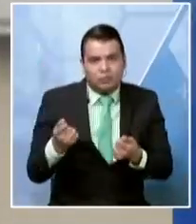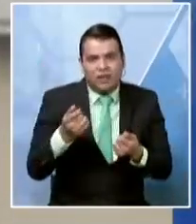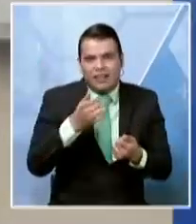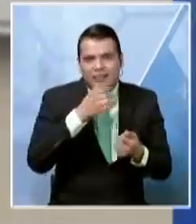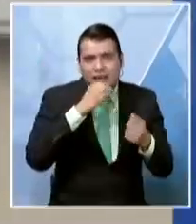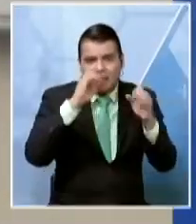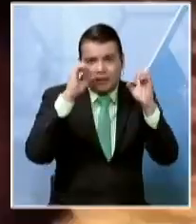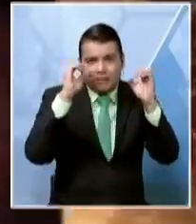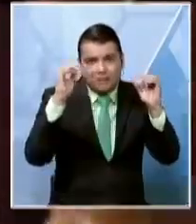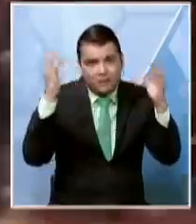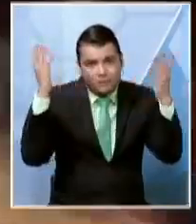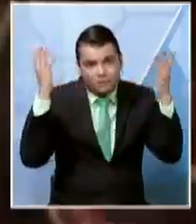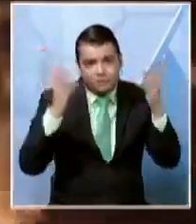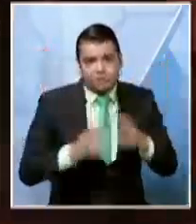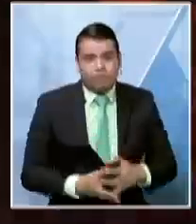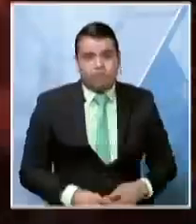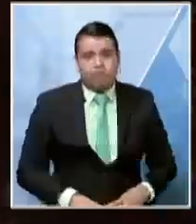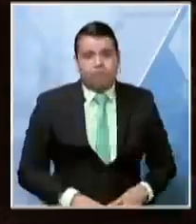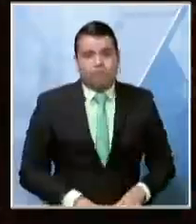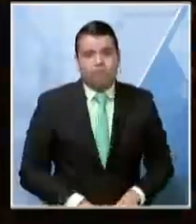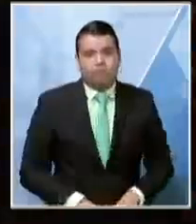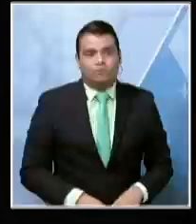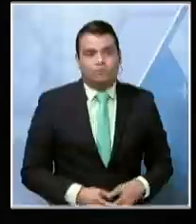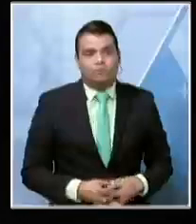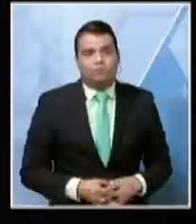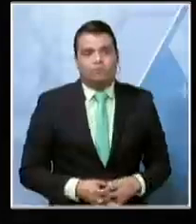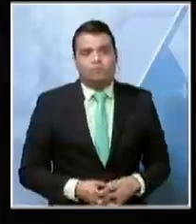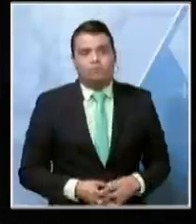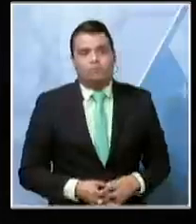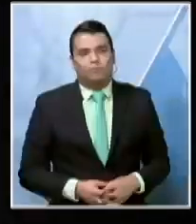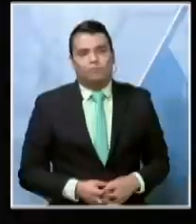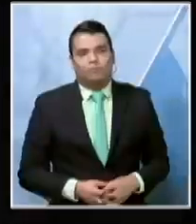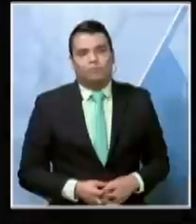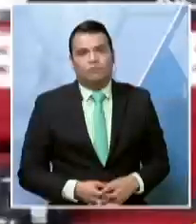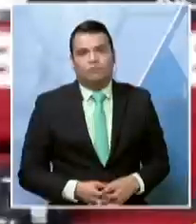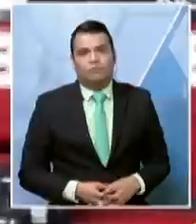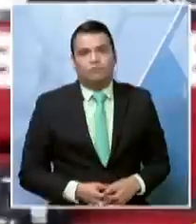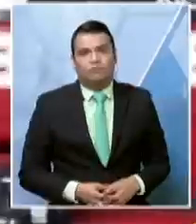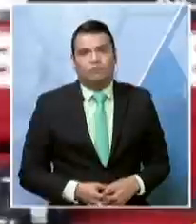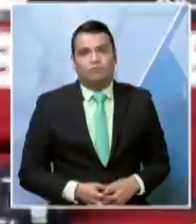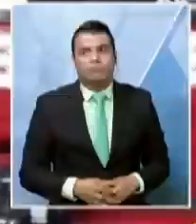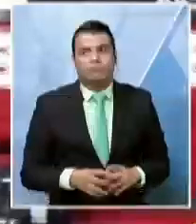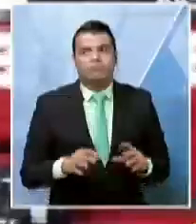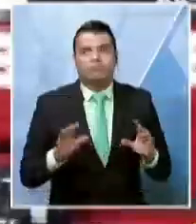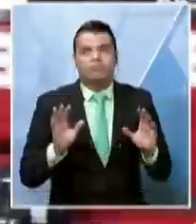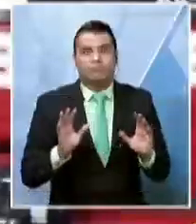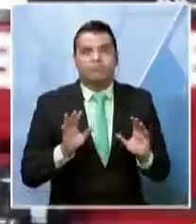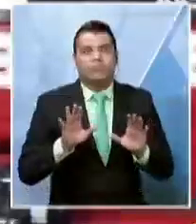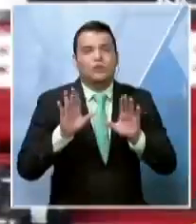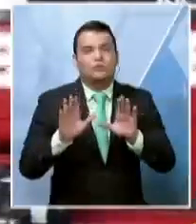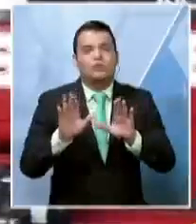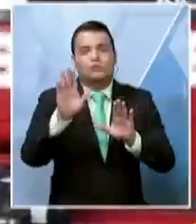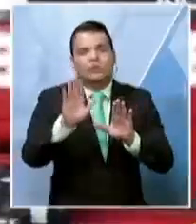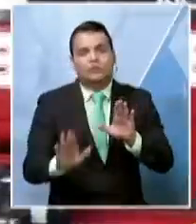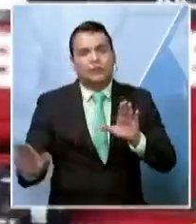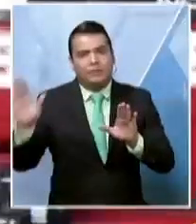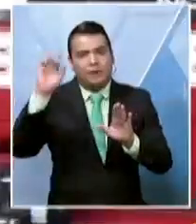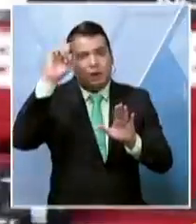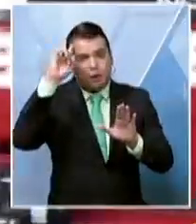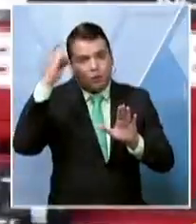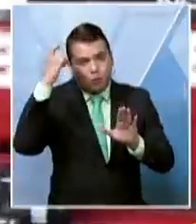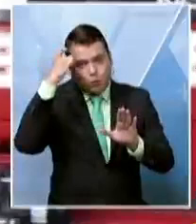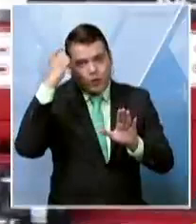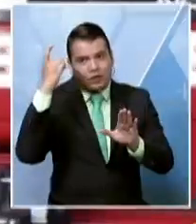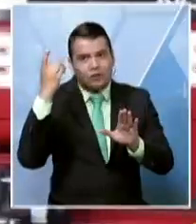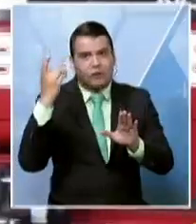vehiculares para transportar las unidades y transportar algunos equipos. Y hay unos recursos en el gobierno departamental,